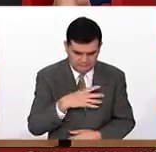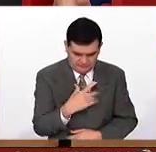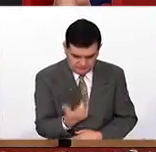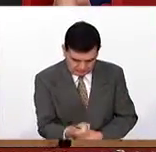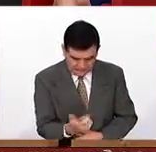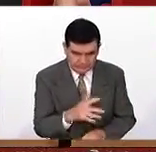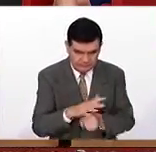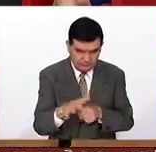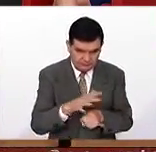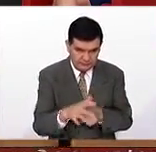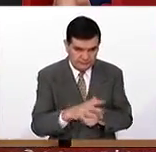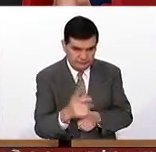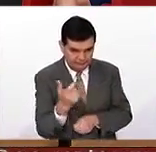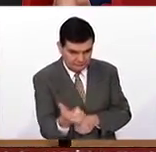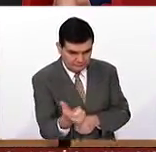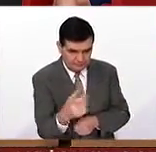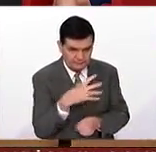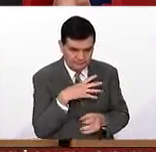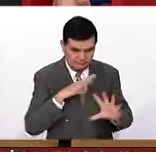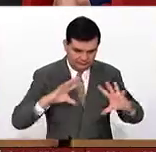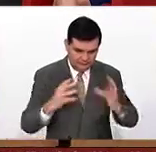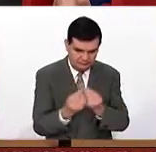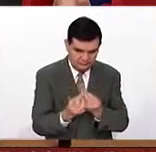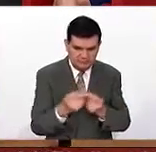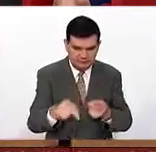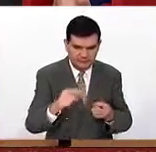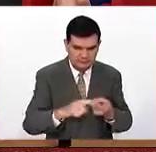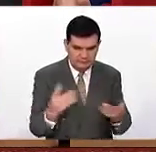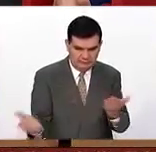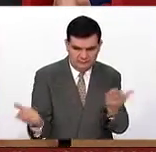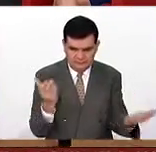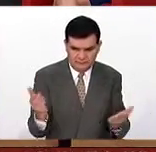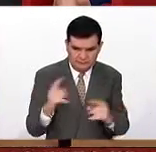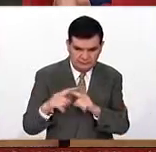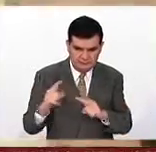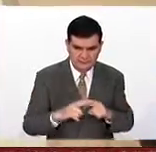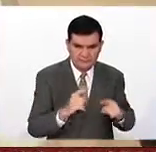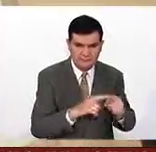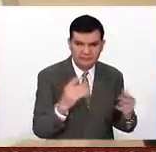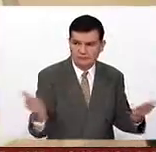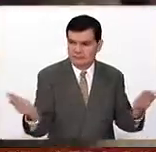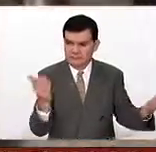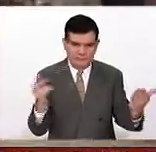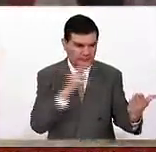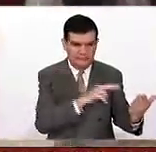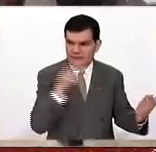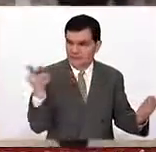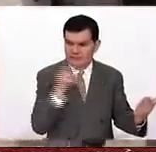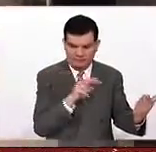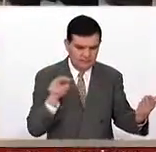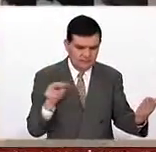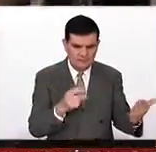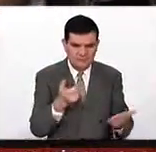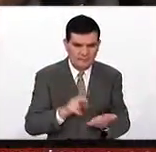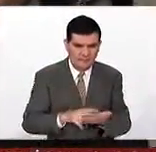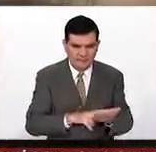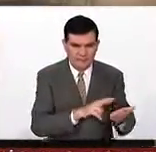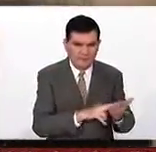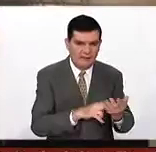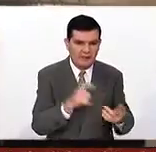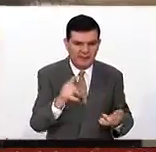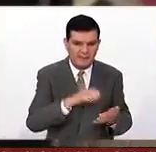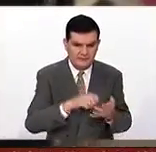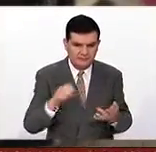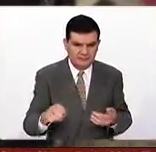hace sacar un número total comparar en diferentes establecimientos esa lista en ocasiones puede ser por